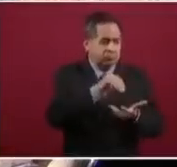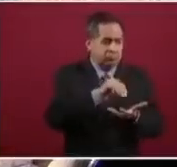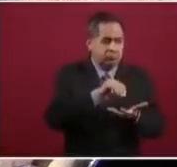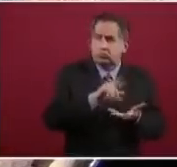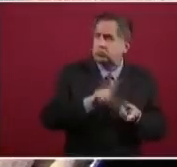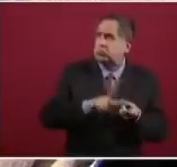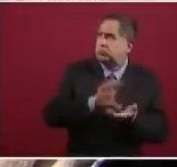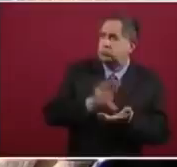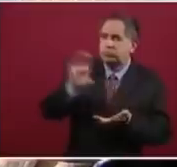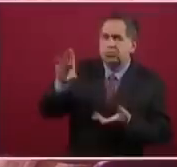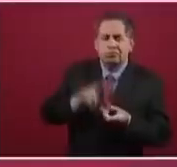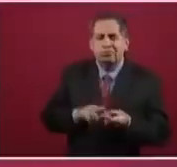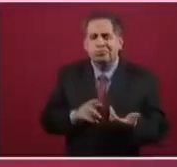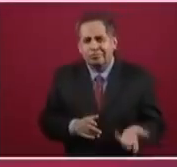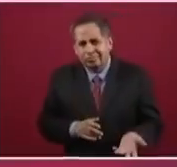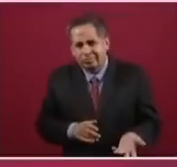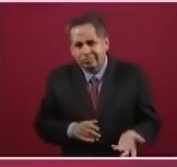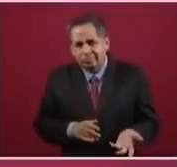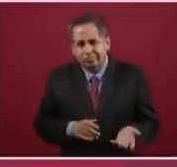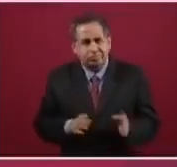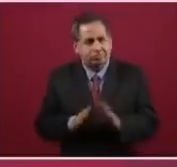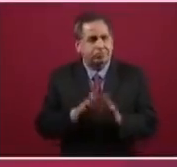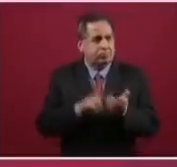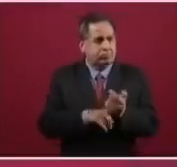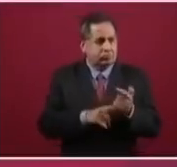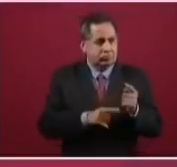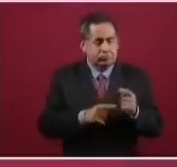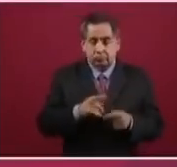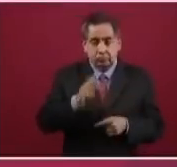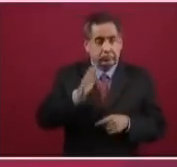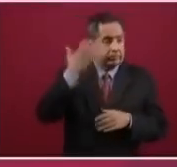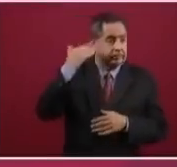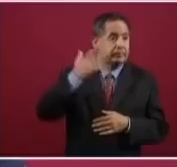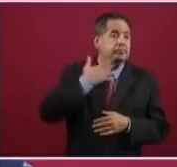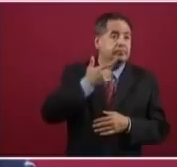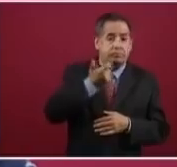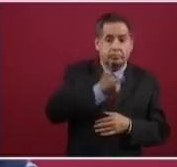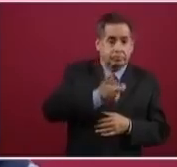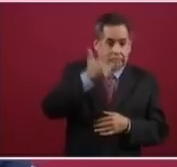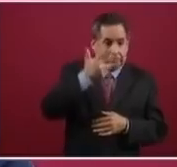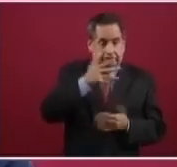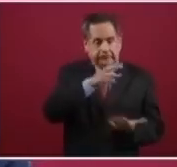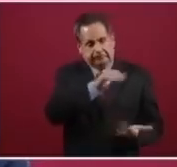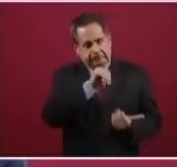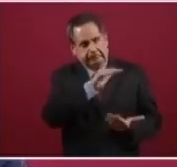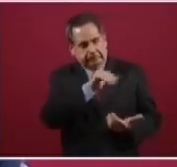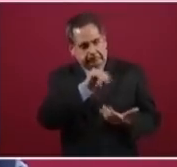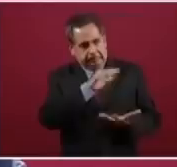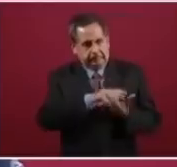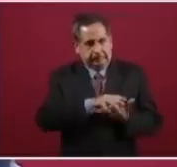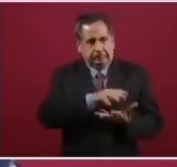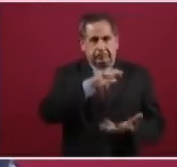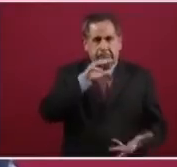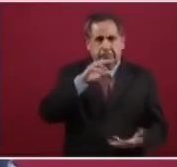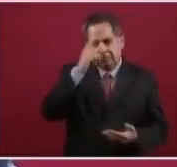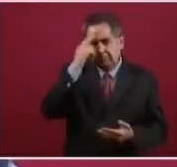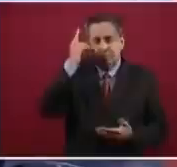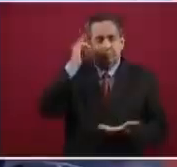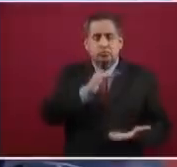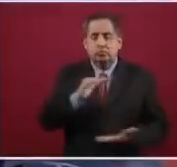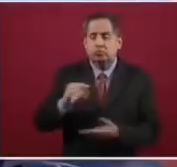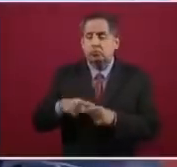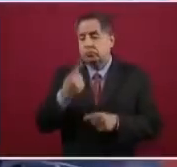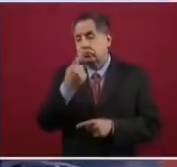extranjero cuando estaban los precios del petróleo a 100 dólares